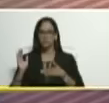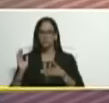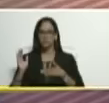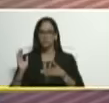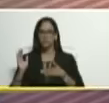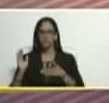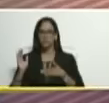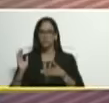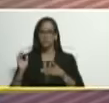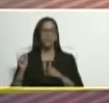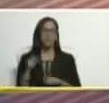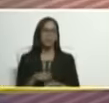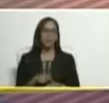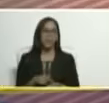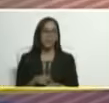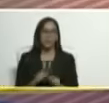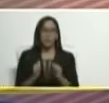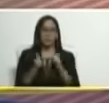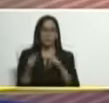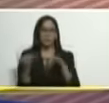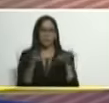Y tempranito empezó la conspiración.